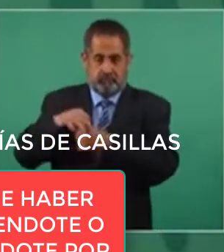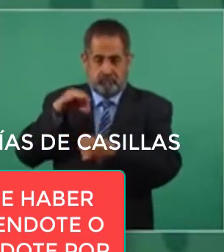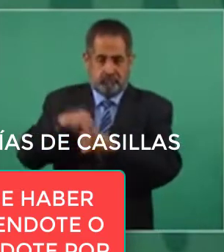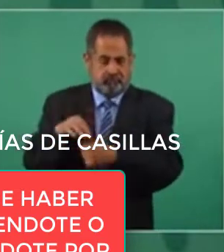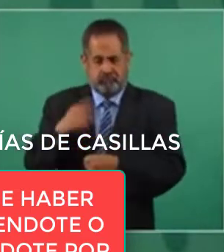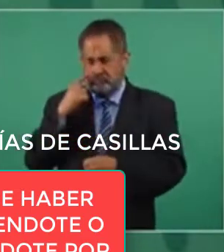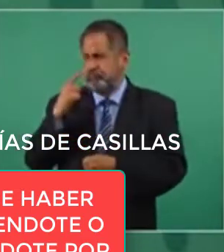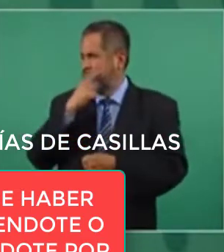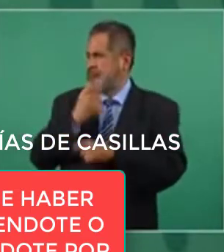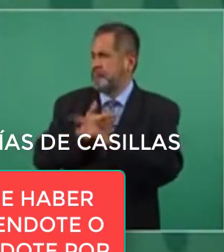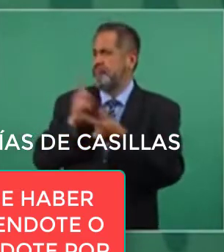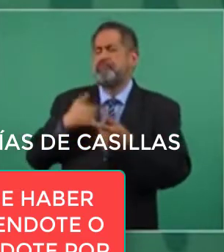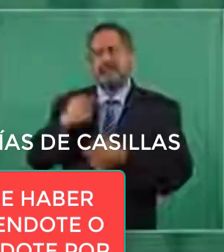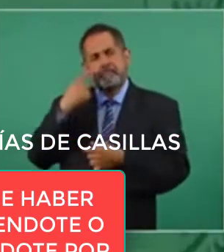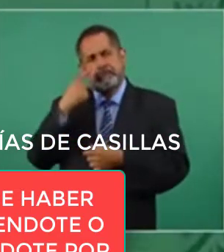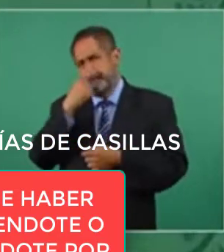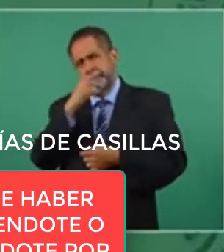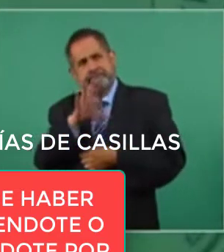libremente?